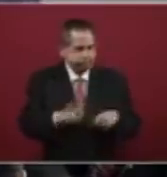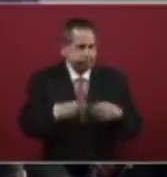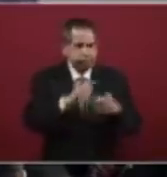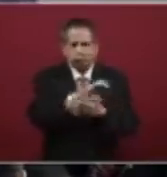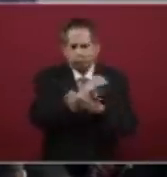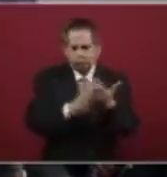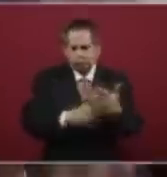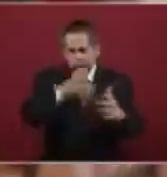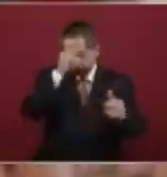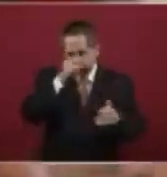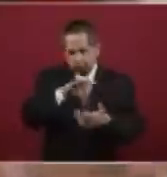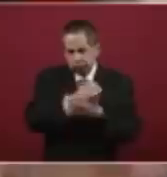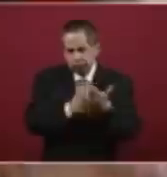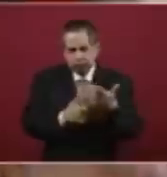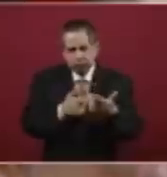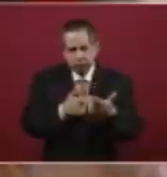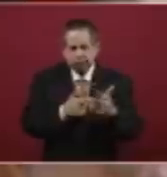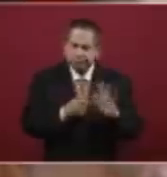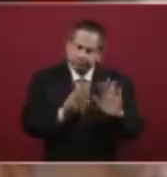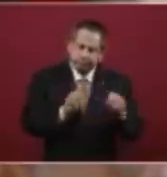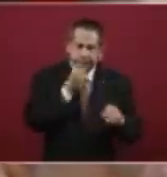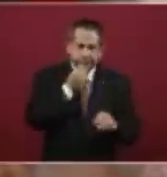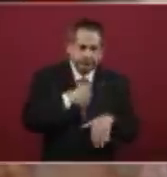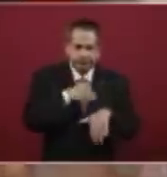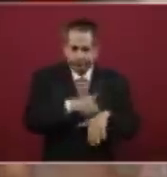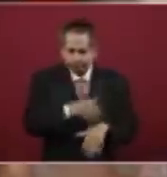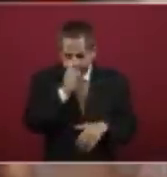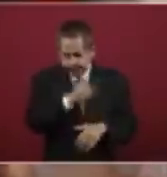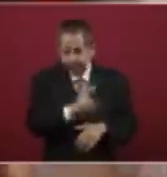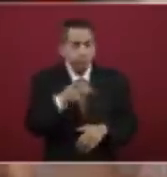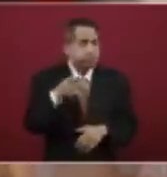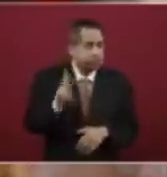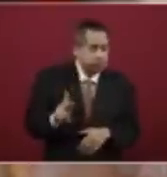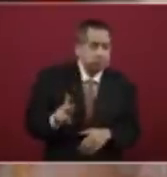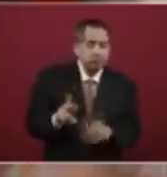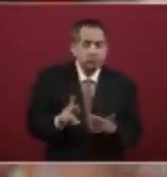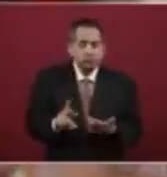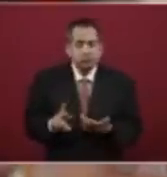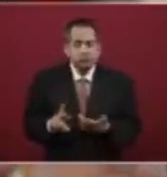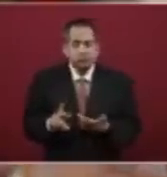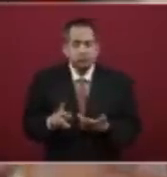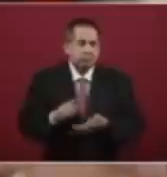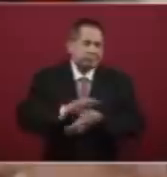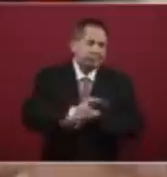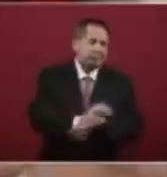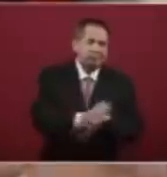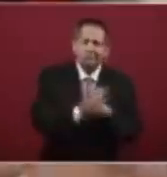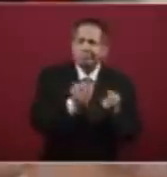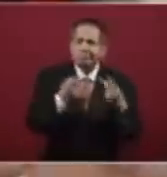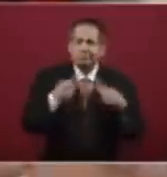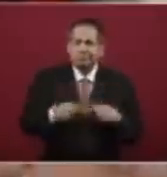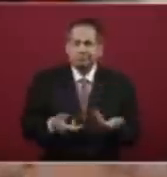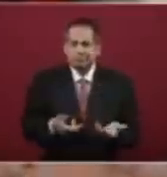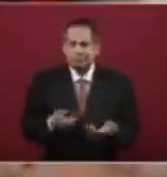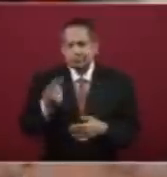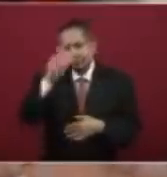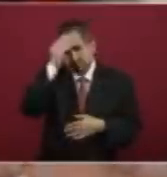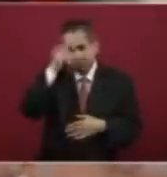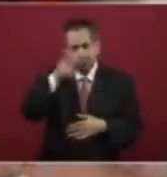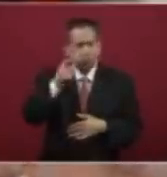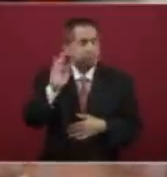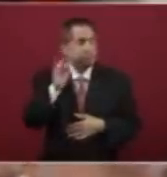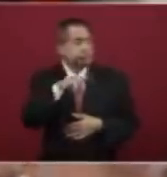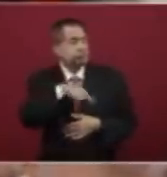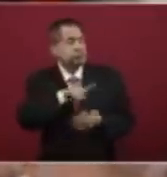va a respetar también los contratos, pero se han atropellado muchas cosas. Entonces, ¿qué opinión tendría usted de